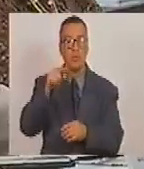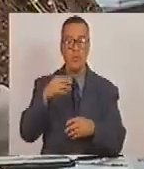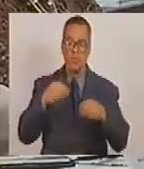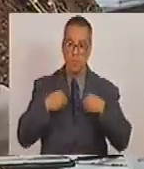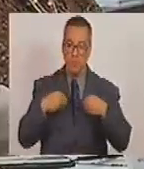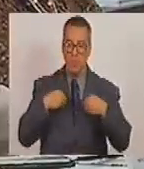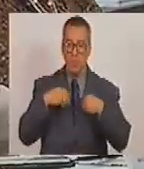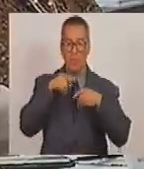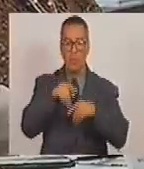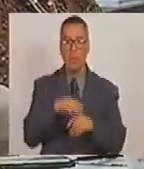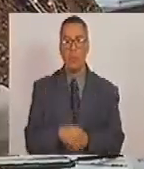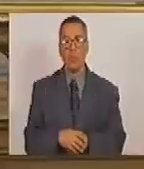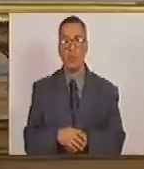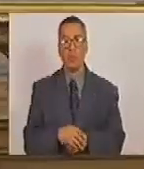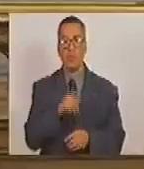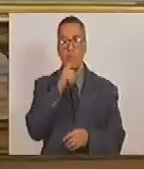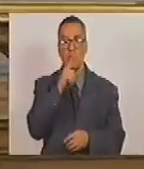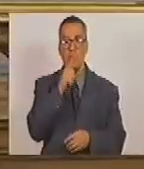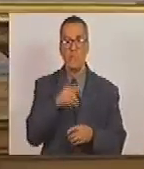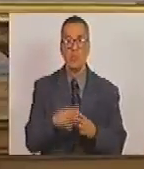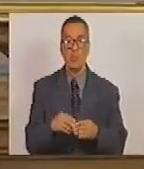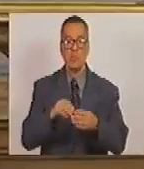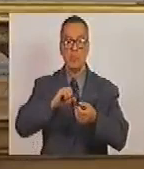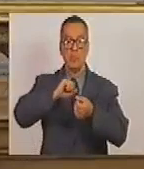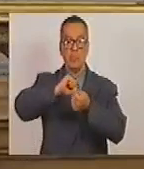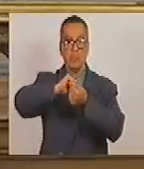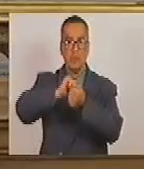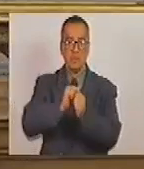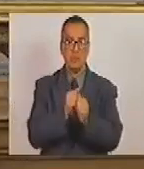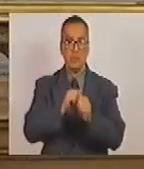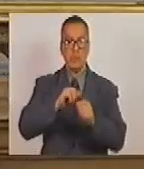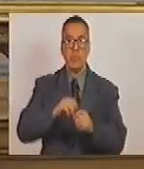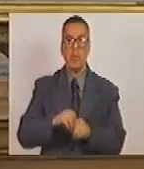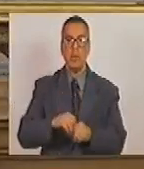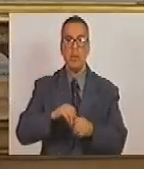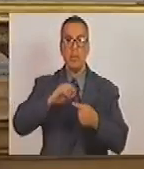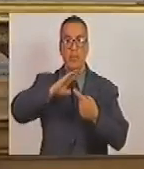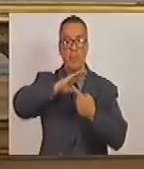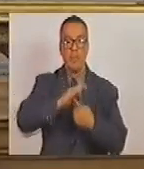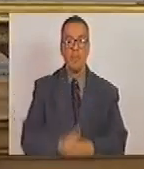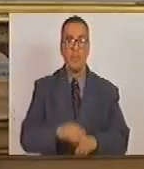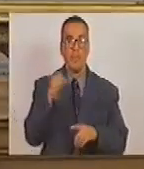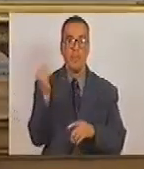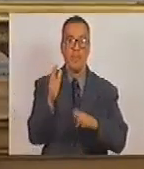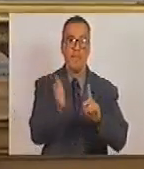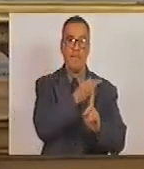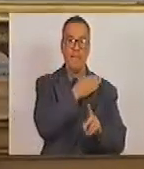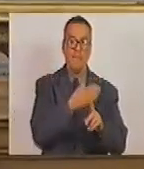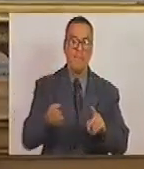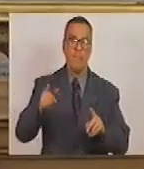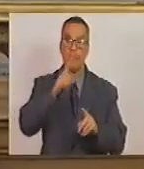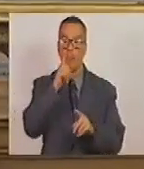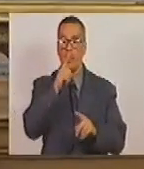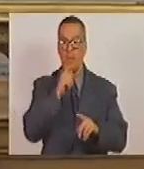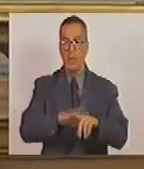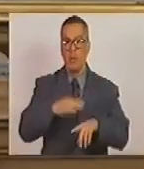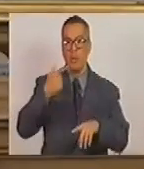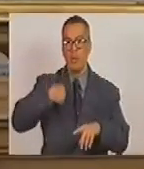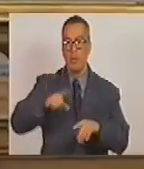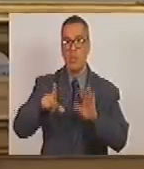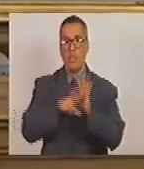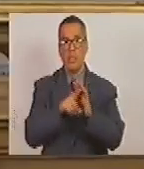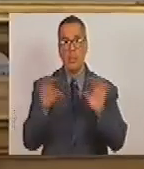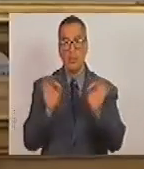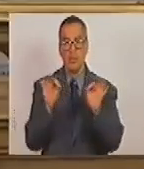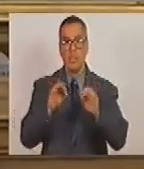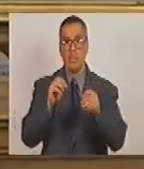vivieron el horror de la tortura, del maltrato, de los allanamientos ilegales, de las